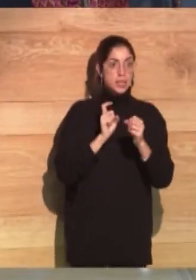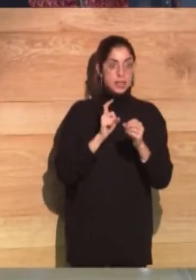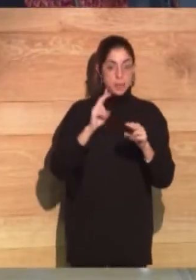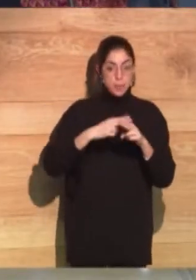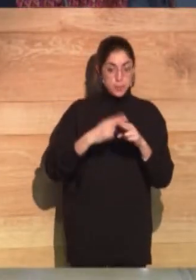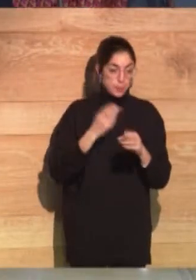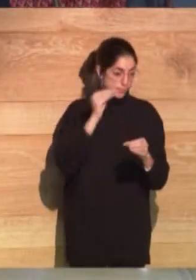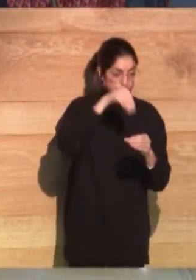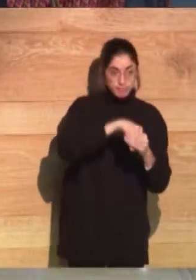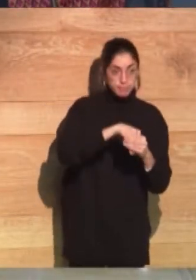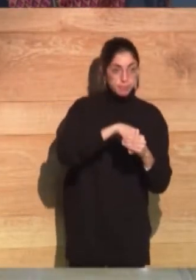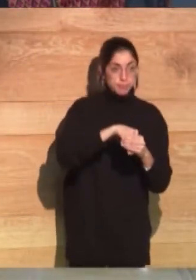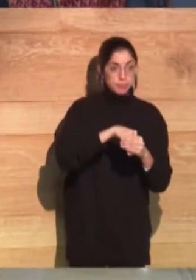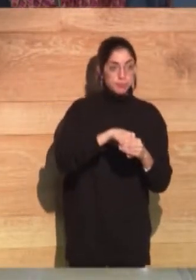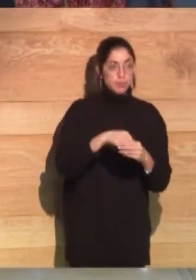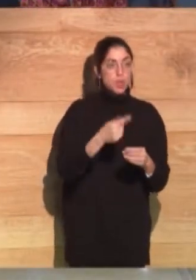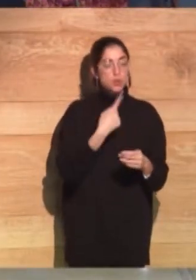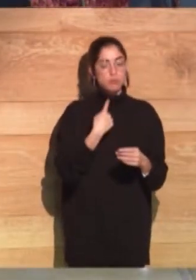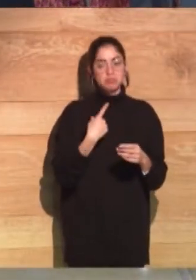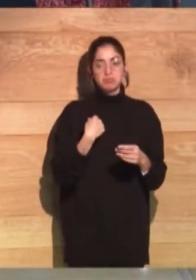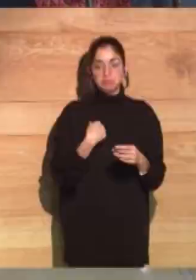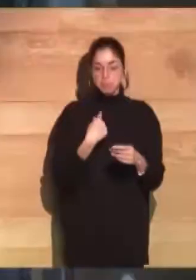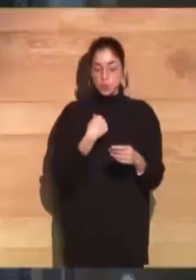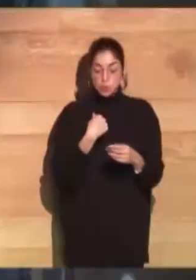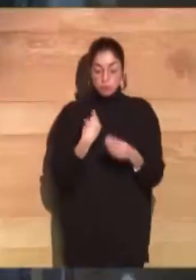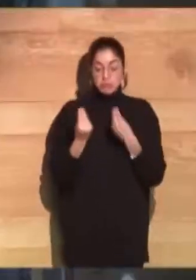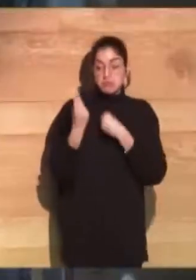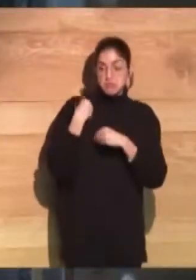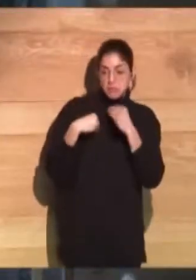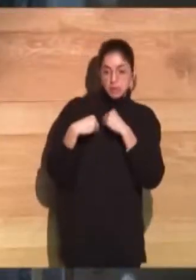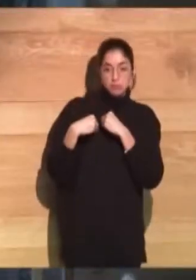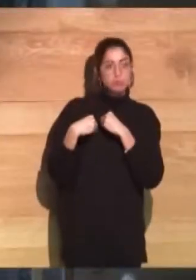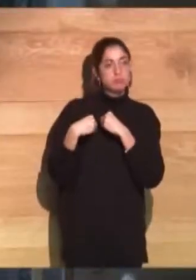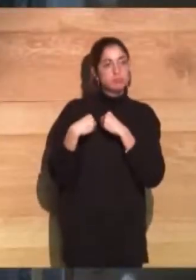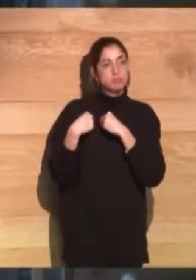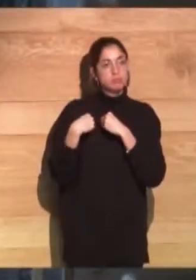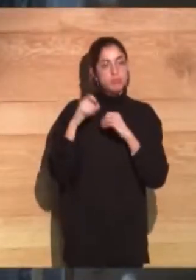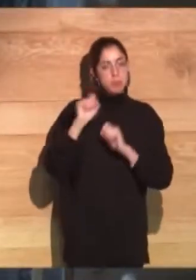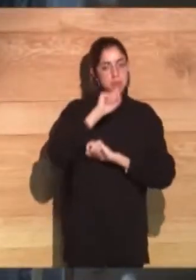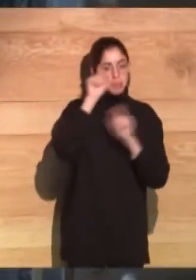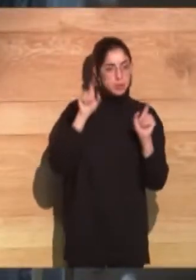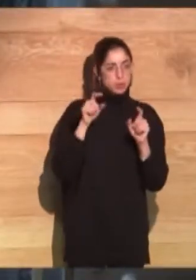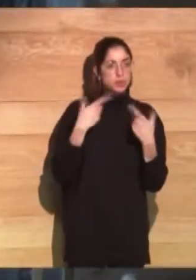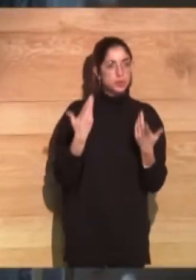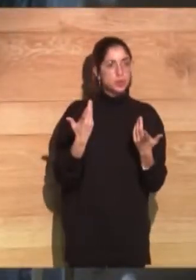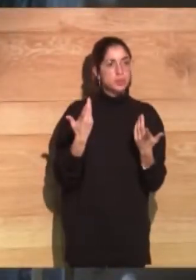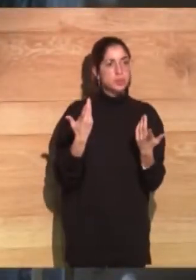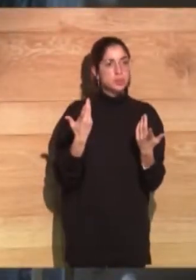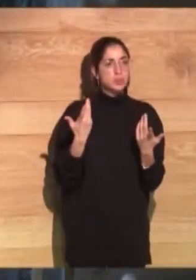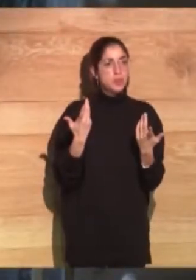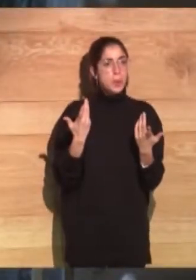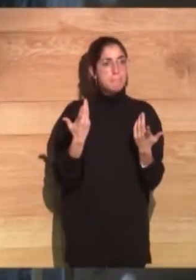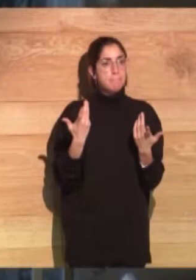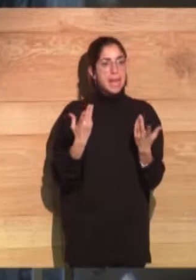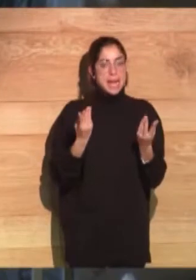política. Yo no dejo de preguntarme, Presidenta, ¿cómo fue la entrada en